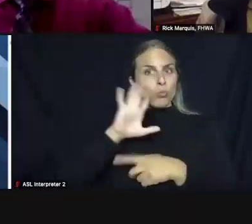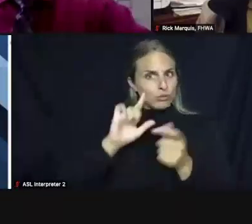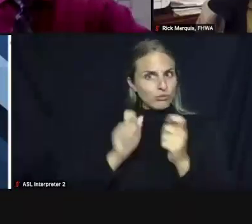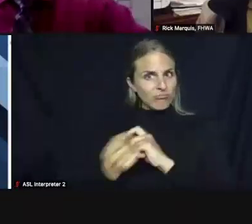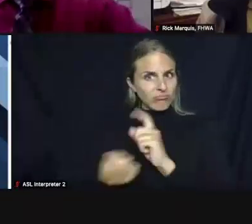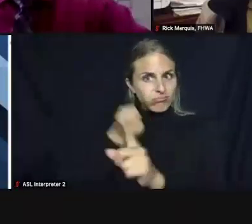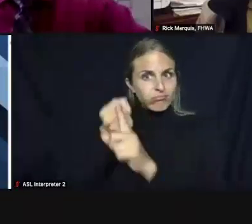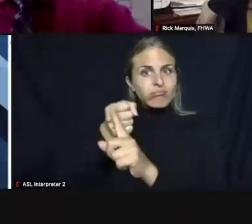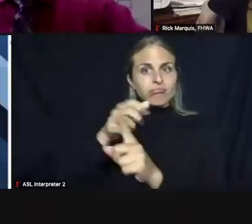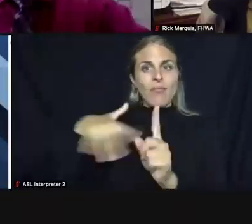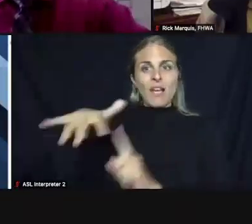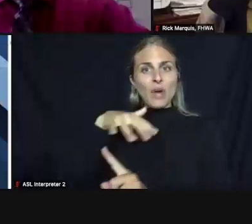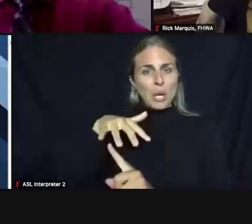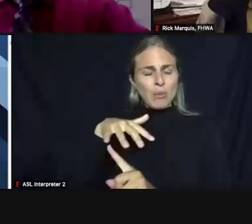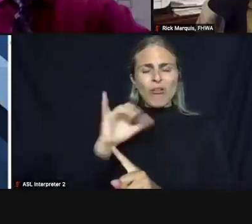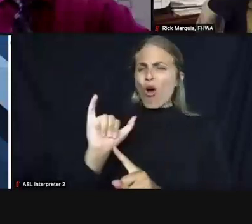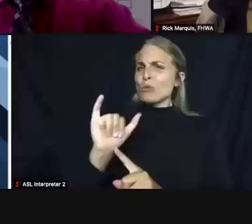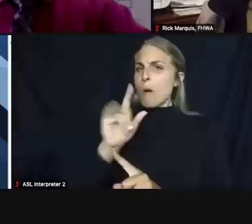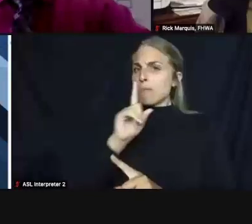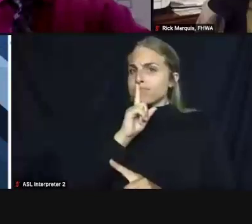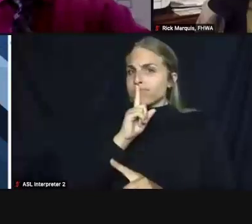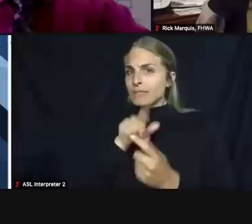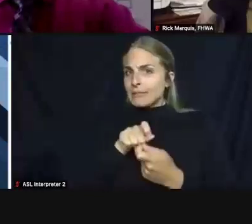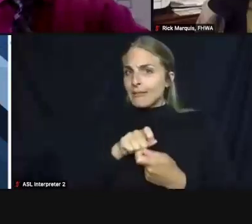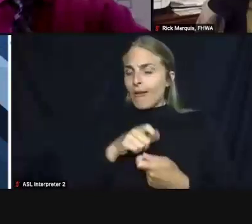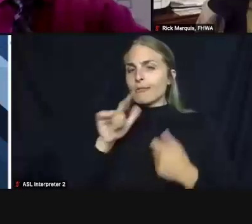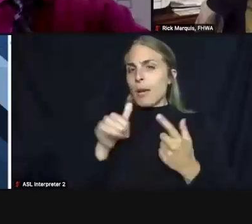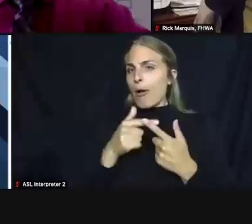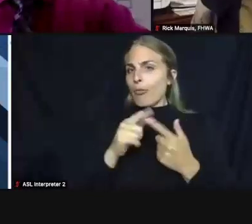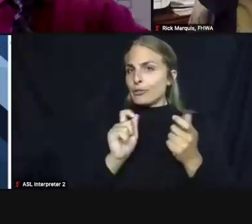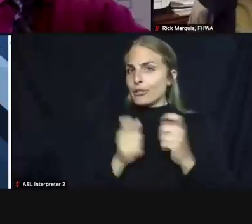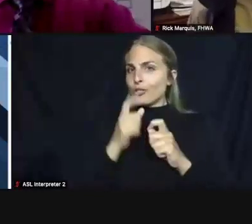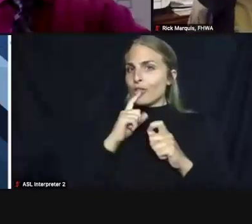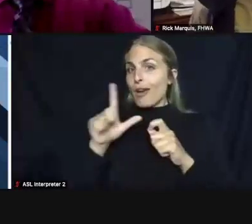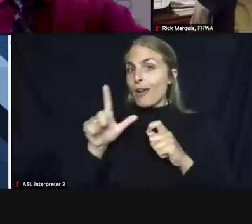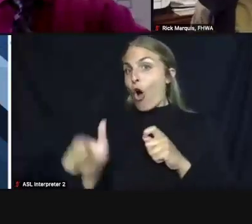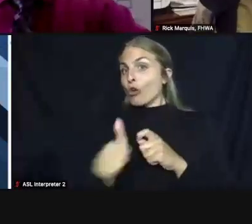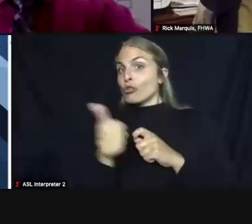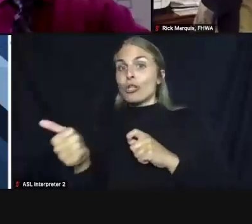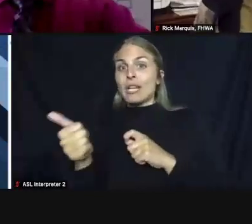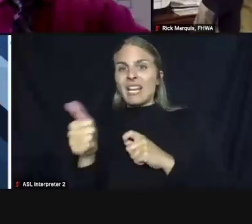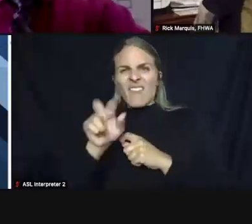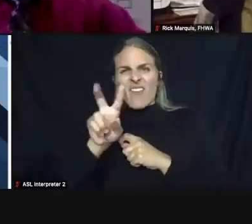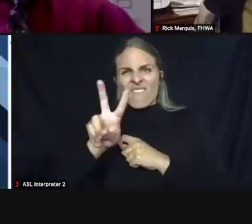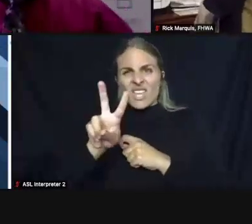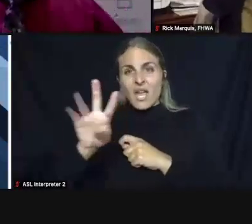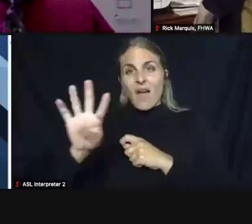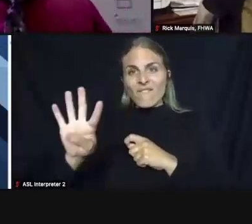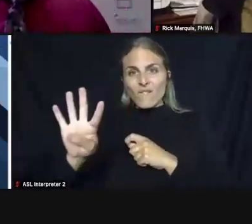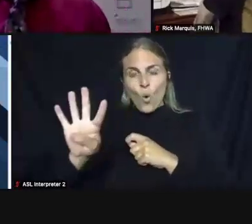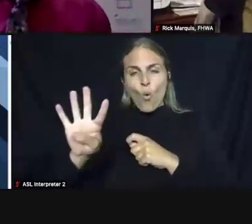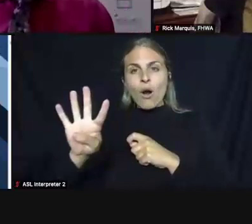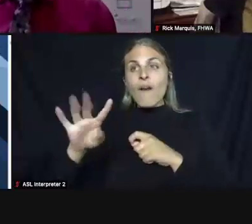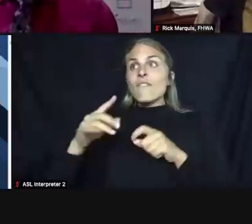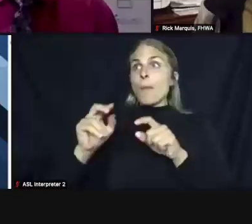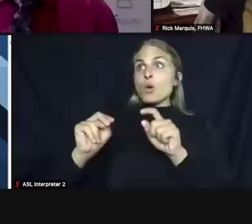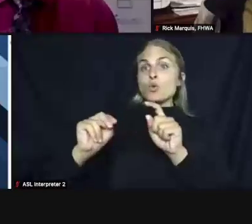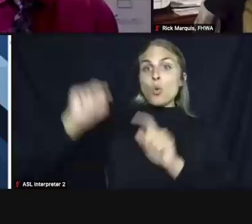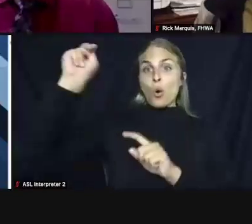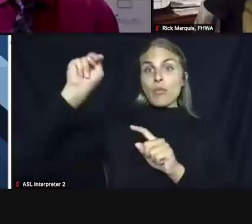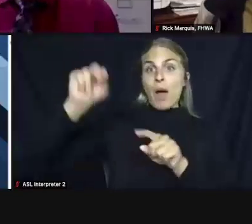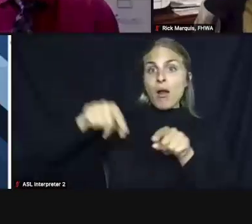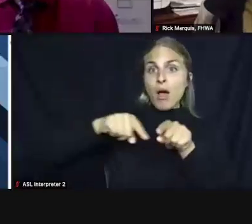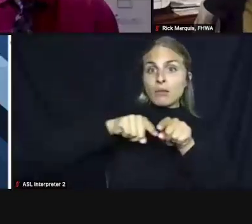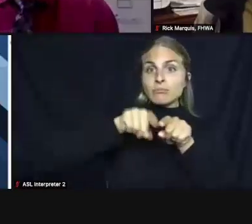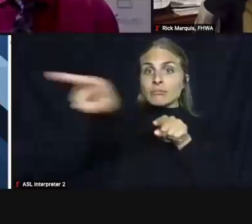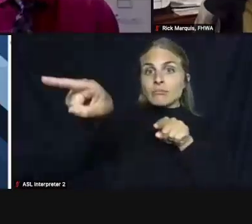al medio ambiente. Y detalles como los cambios y la alternativa en D4, la salida